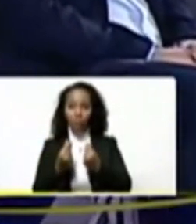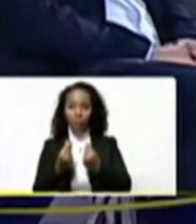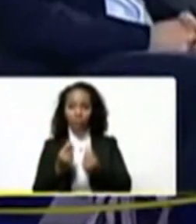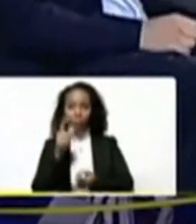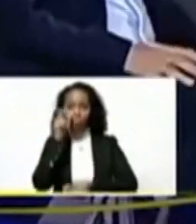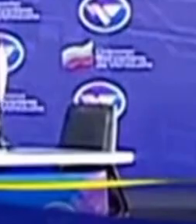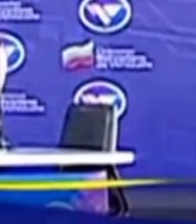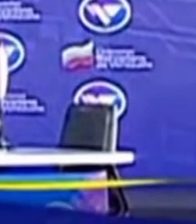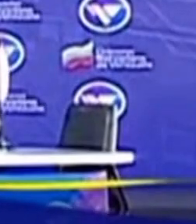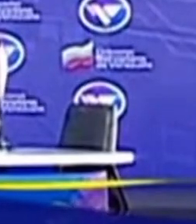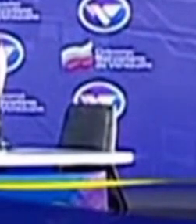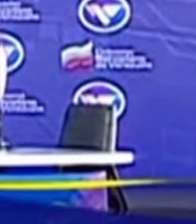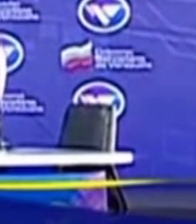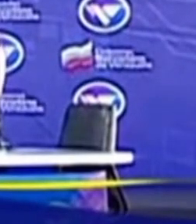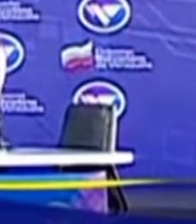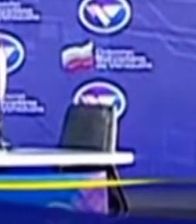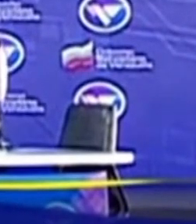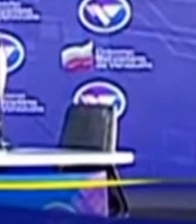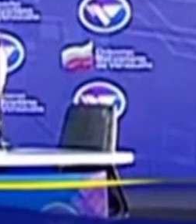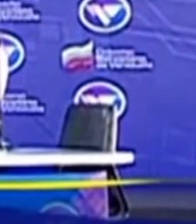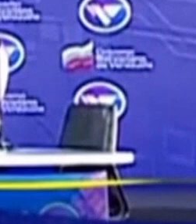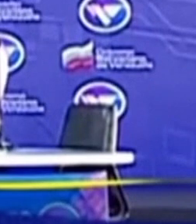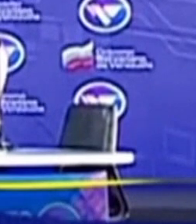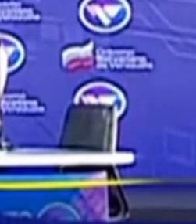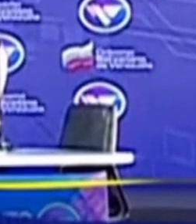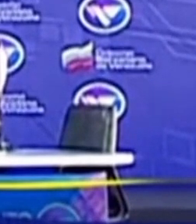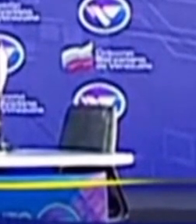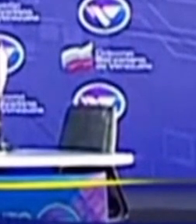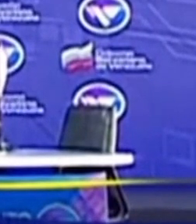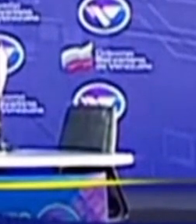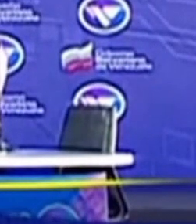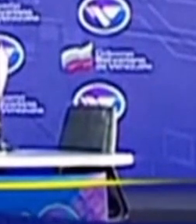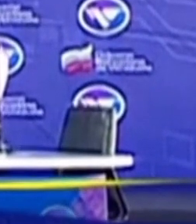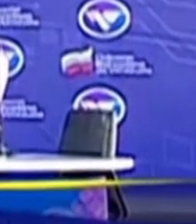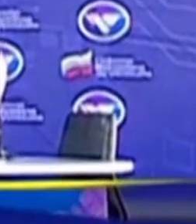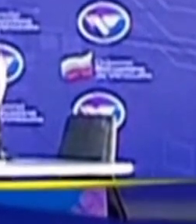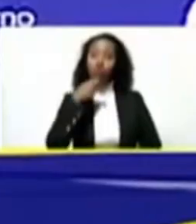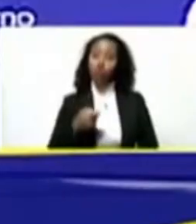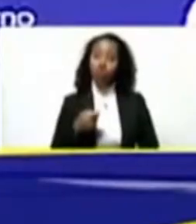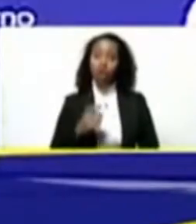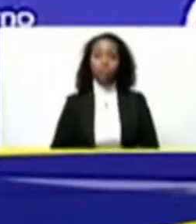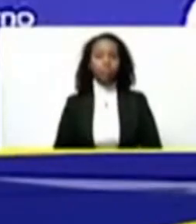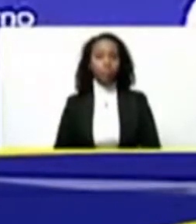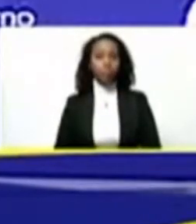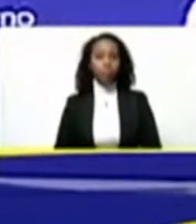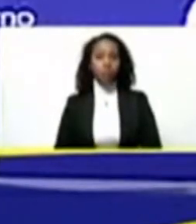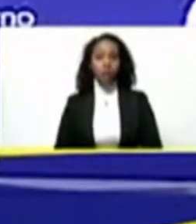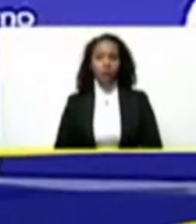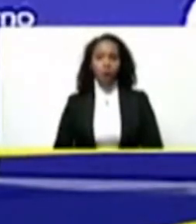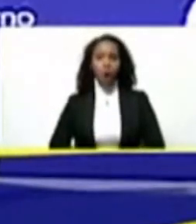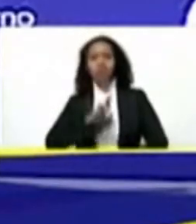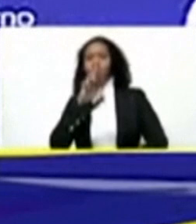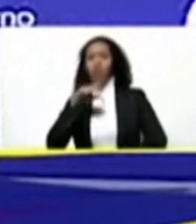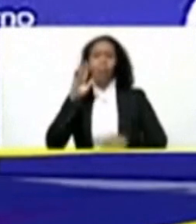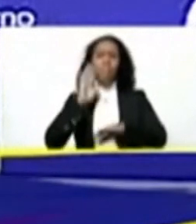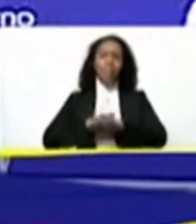de ucrania el presidente venezolano ha arremetido contra las sanciones que ha impuesto occidente es un crimen lo